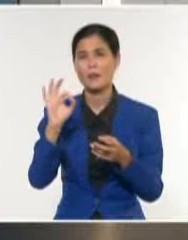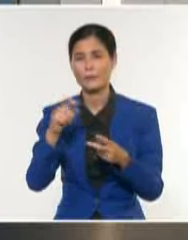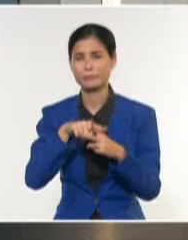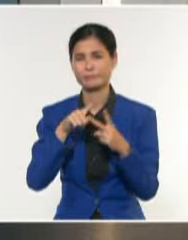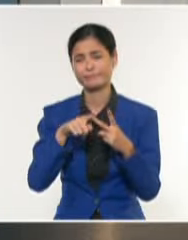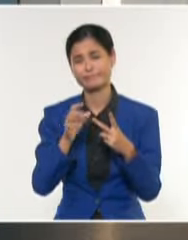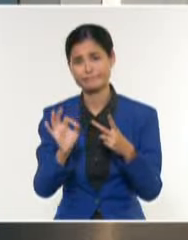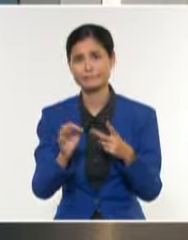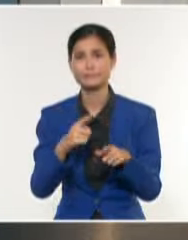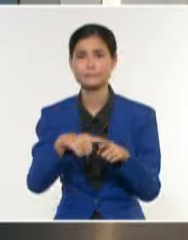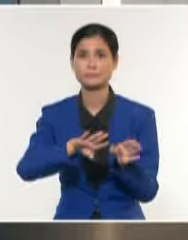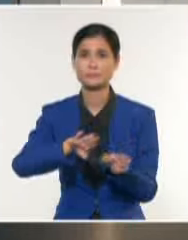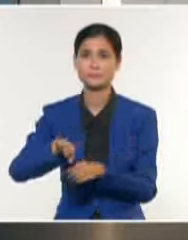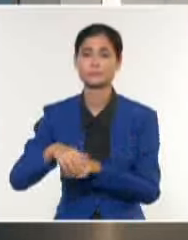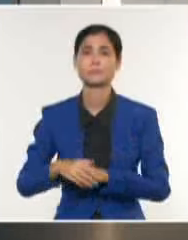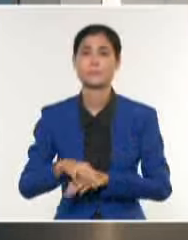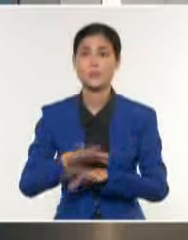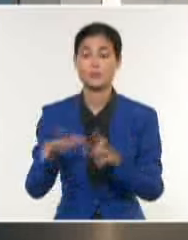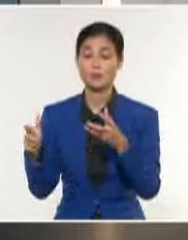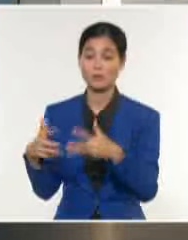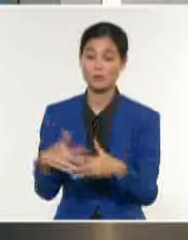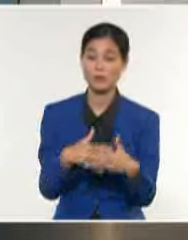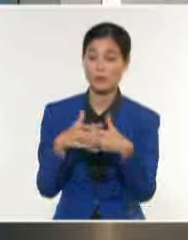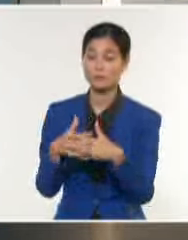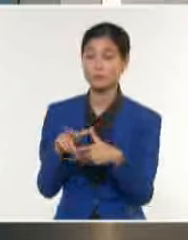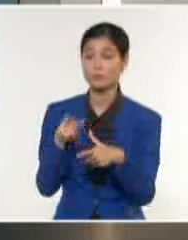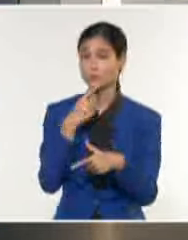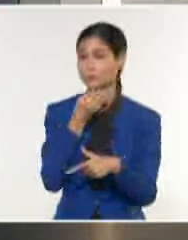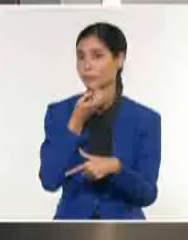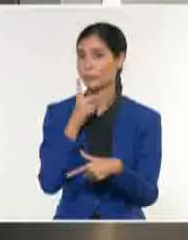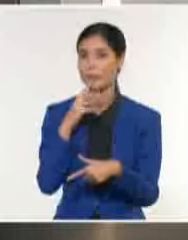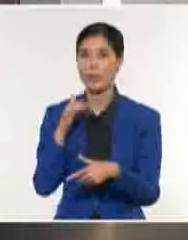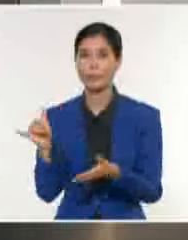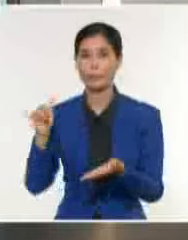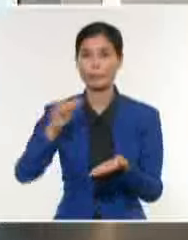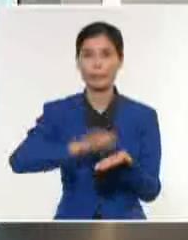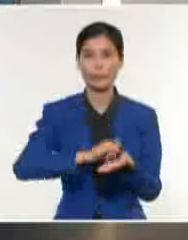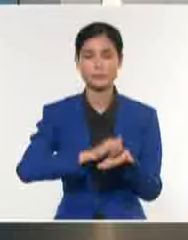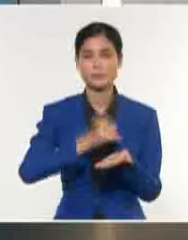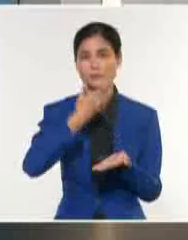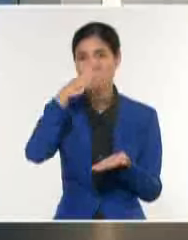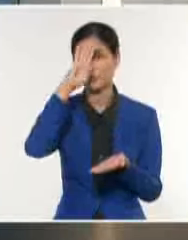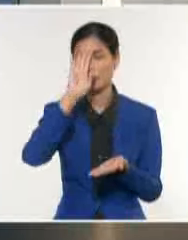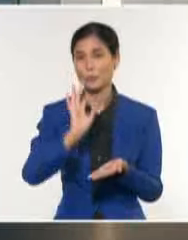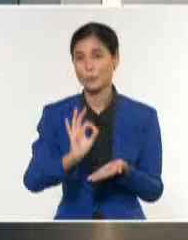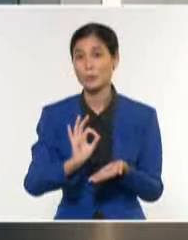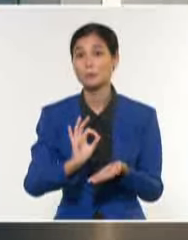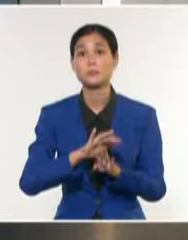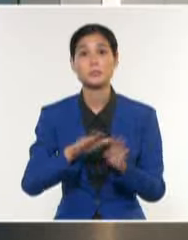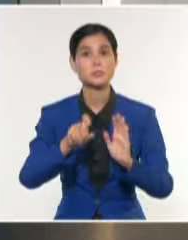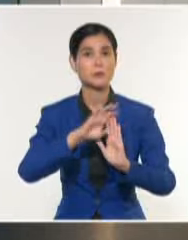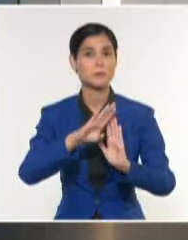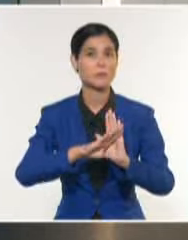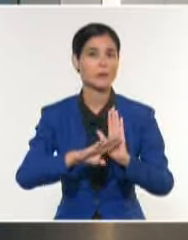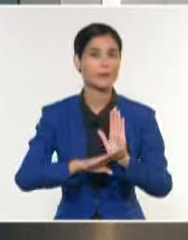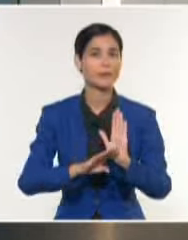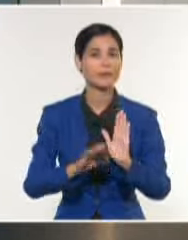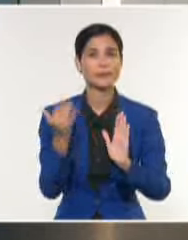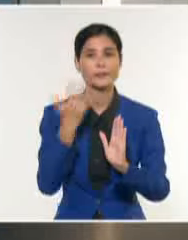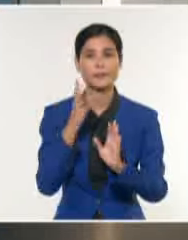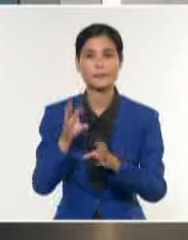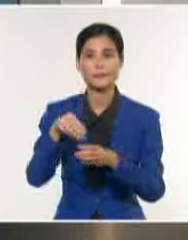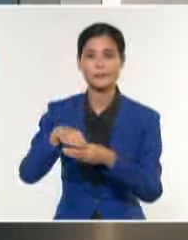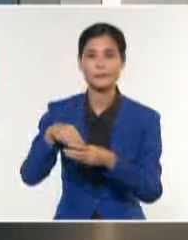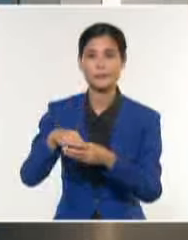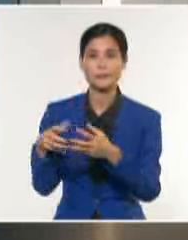Impedir que los ciudadanos estadounidenses viajen a Cuba ha formado parte desde siempre de la señal de medidas que Washington ha aplicado contra